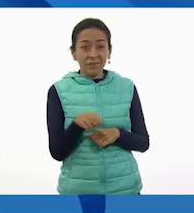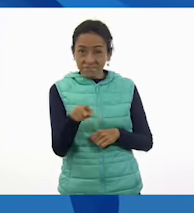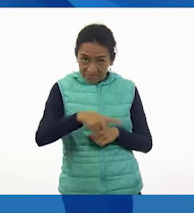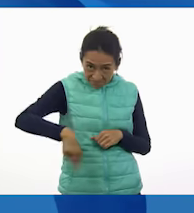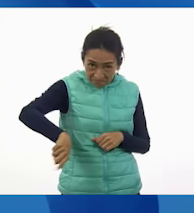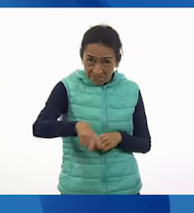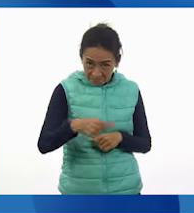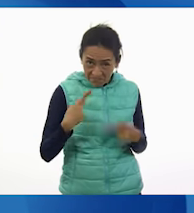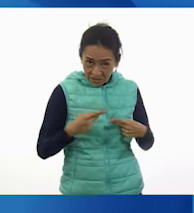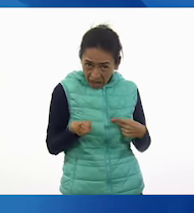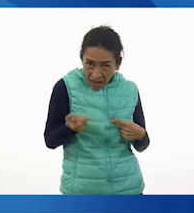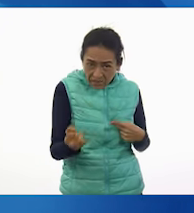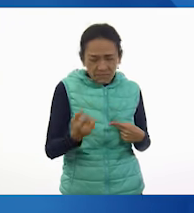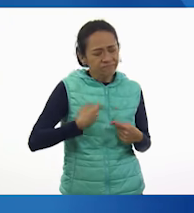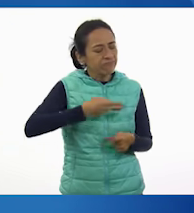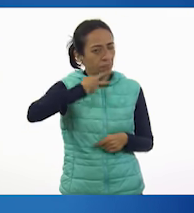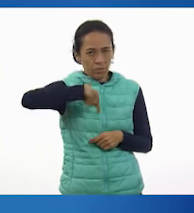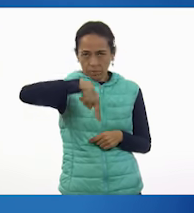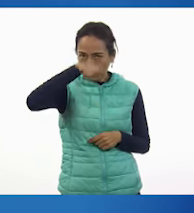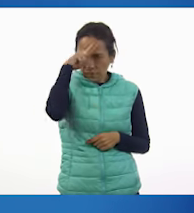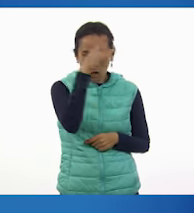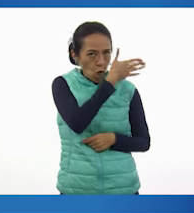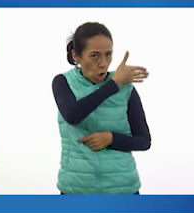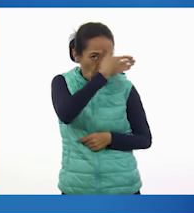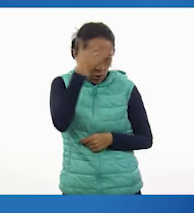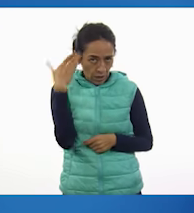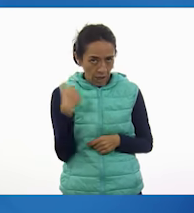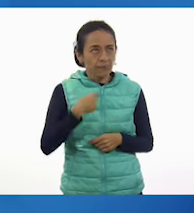supersticiosa. Ni español hablan, ¿eh?